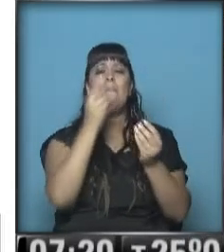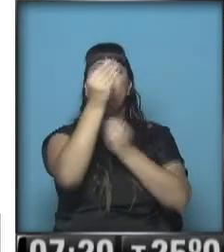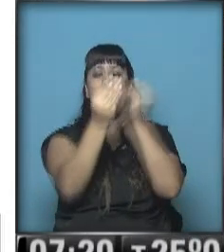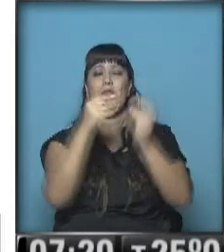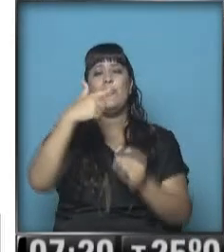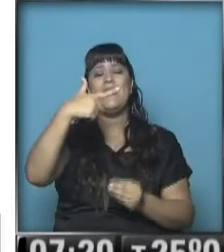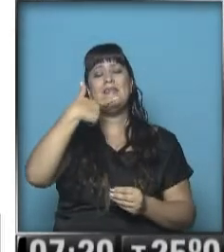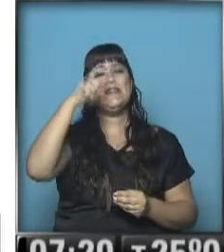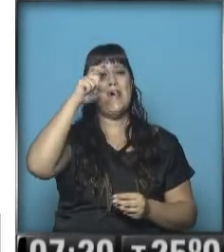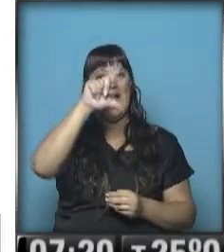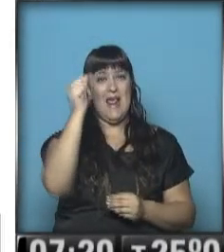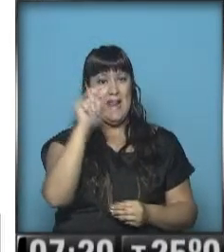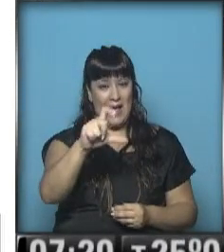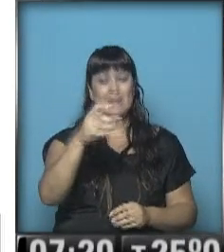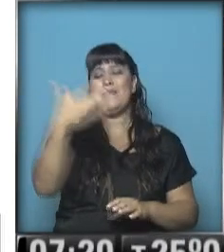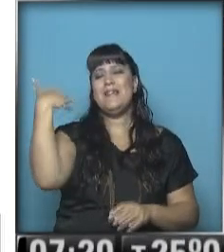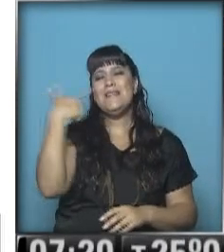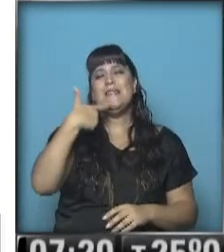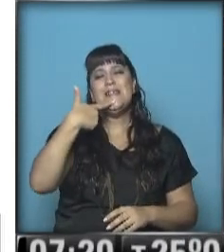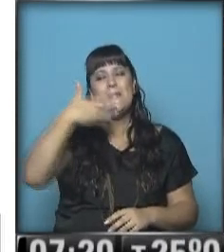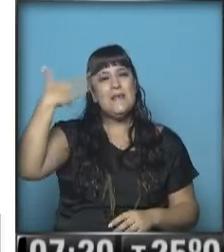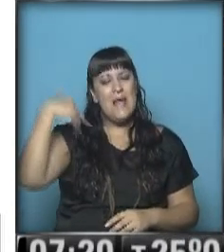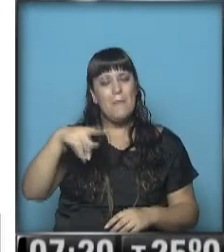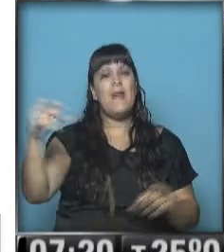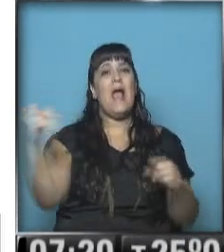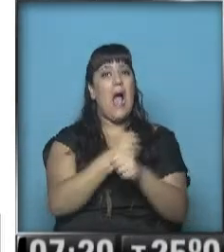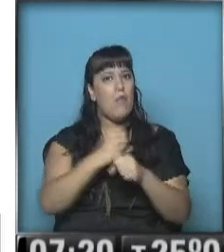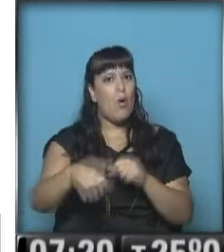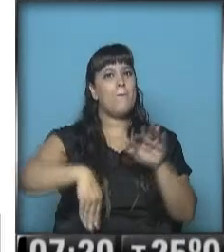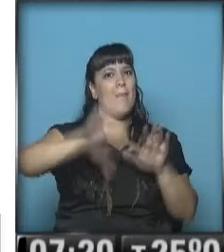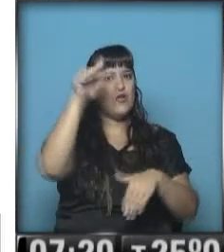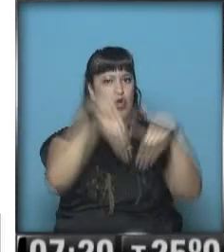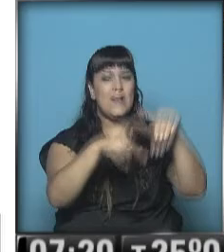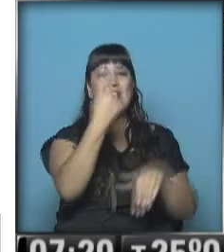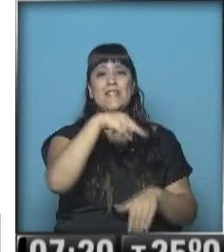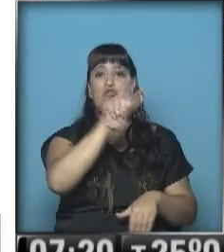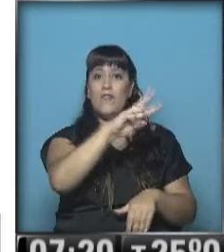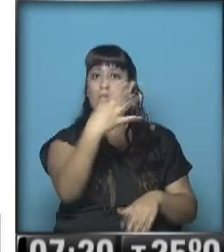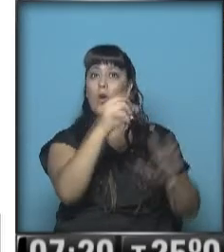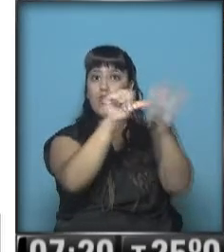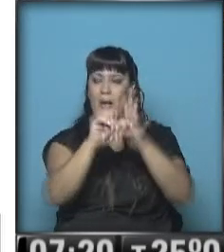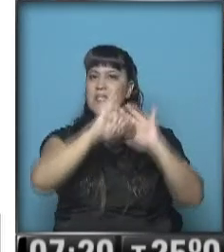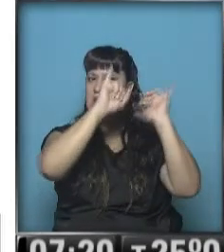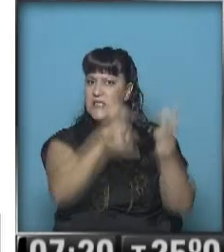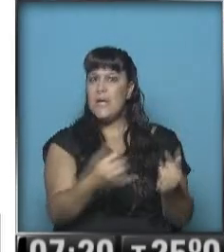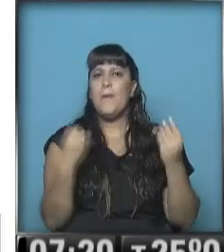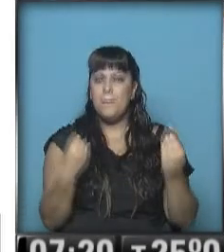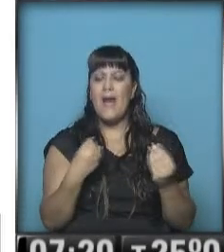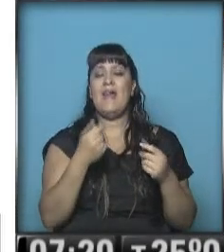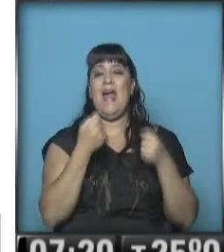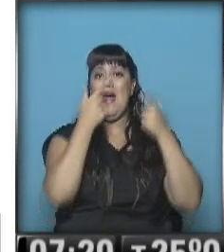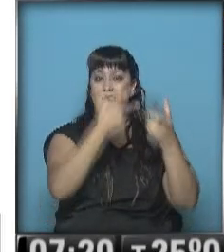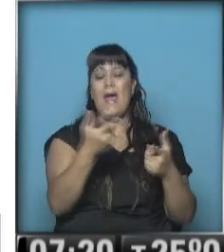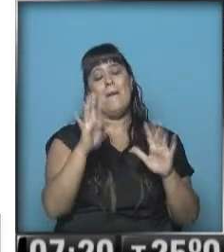CELAC. Bueno, ¿se acuerdan que en septiembre pasado se aprobó por una amplia mayoría, 124 naciones dijeron sí, a establecer durante